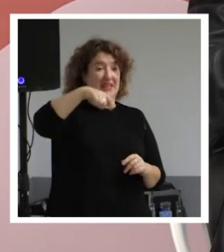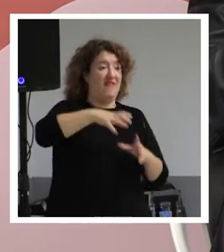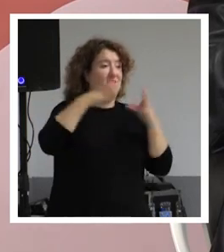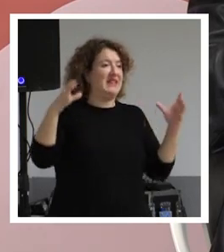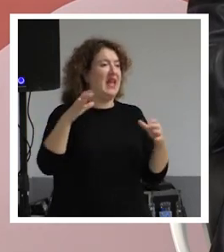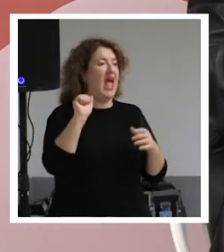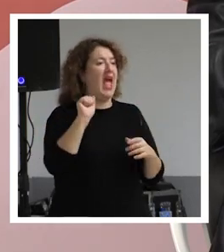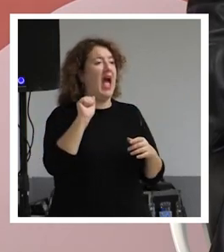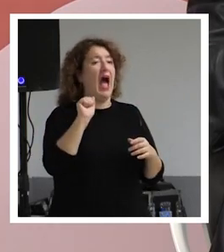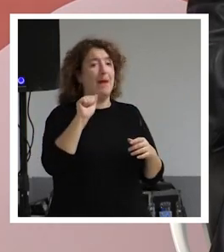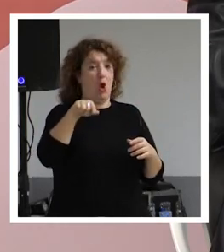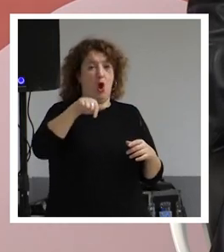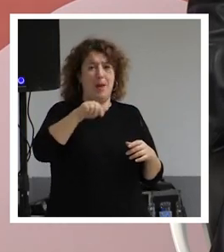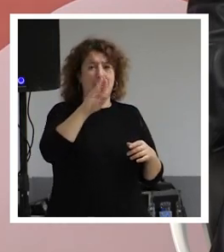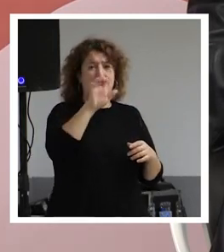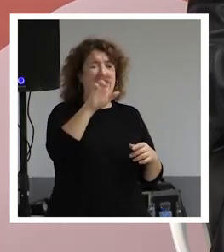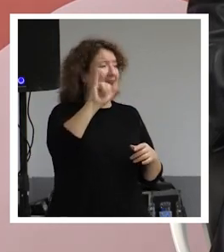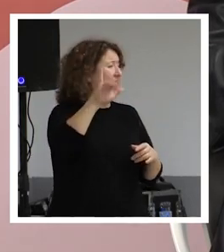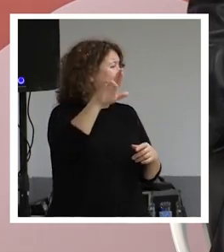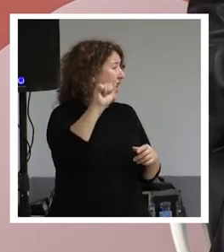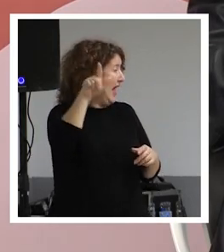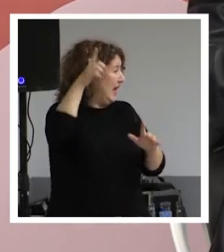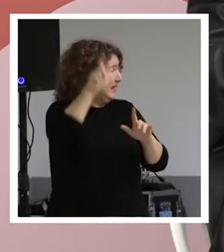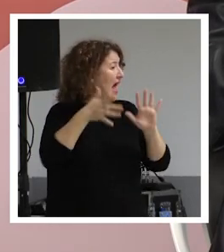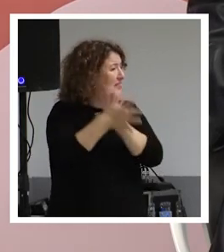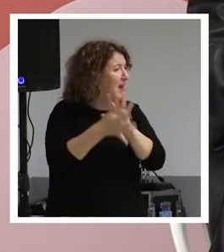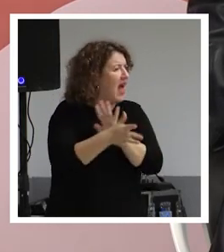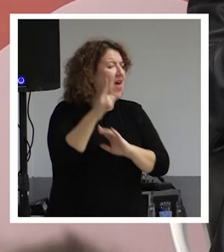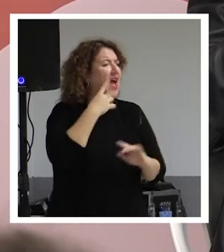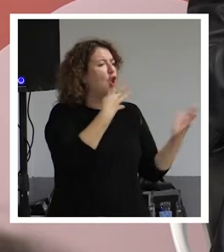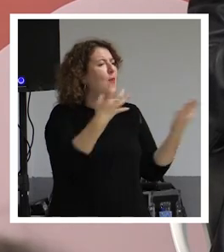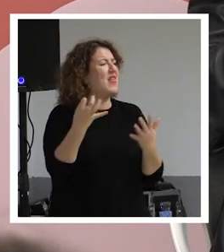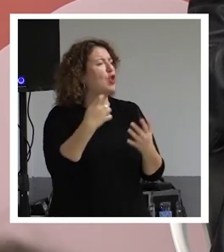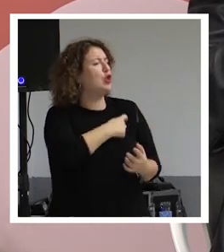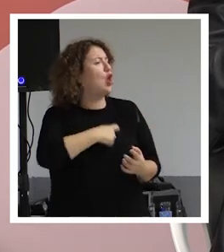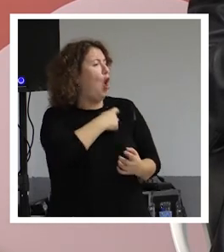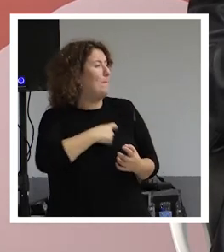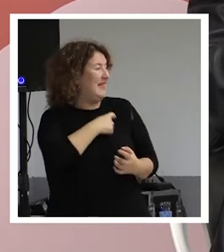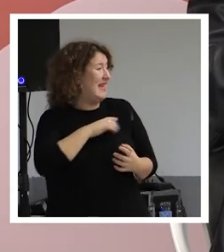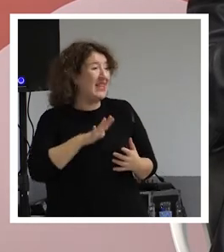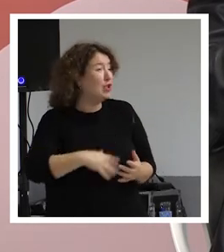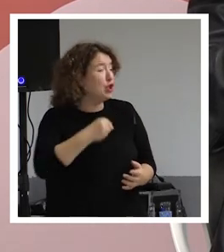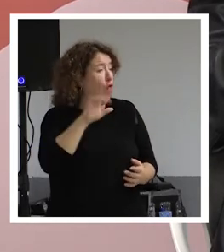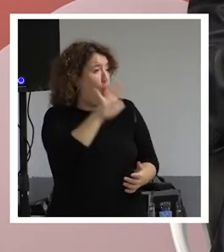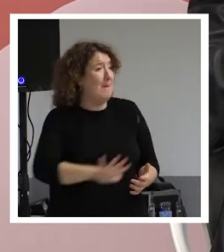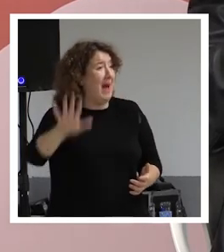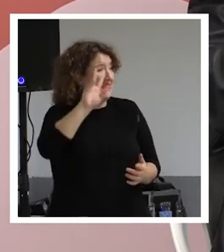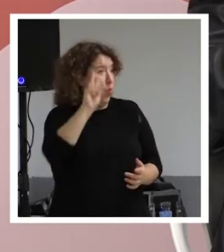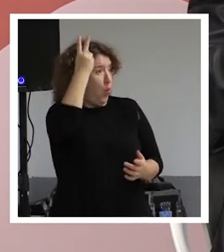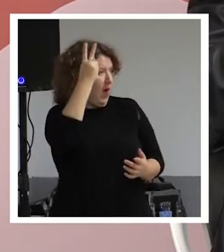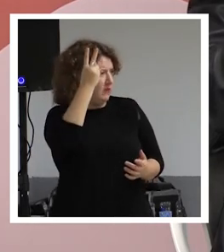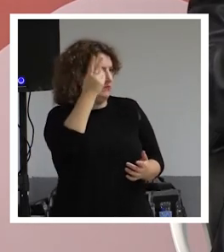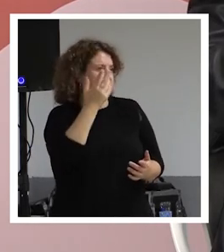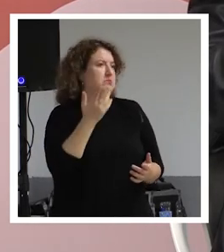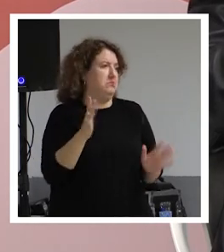es un centro social cultural no porque realiza distintos tipos de de actividades Aquí está el presidente del frente